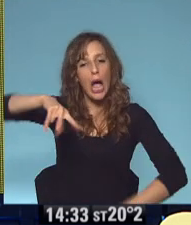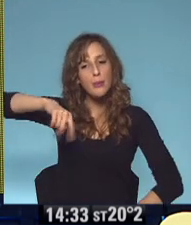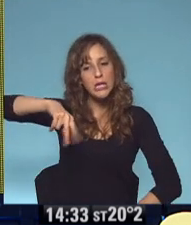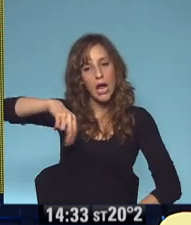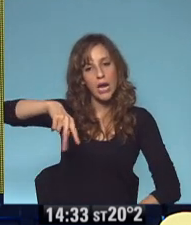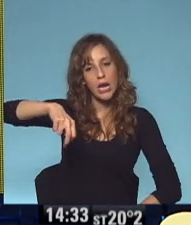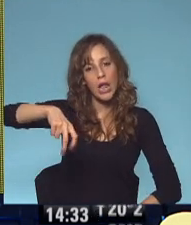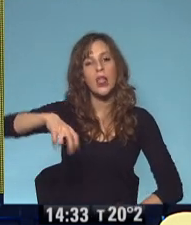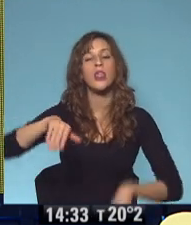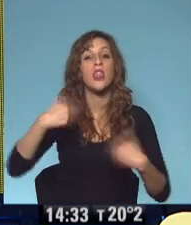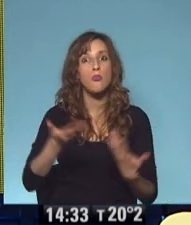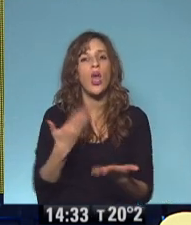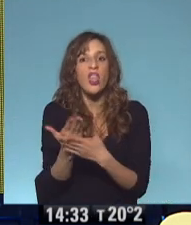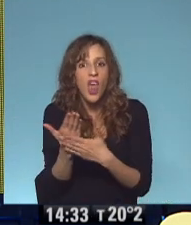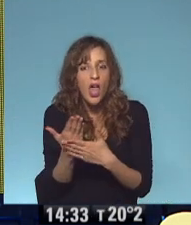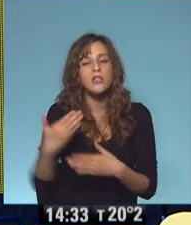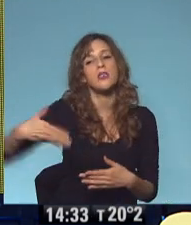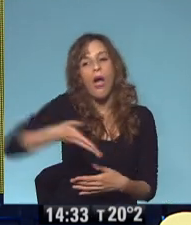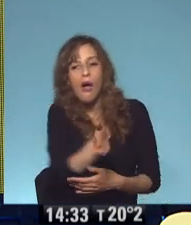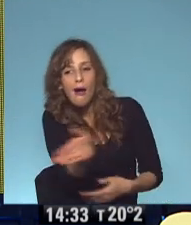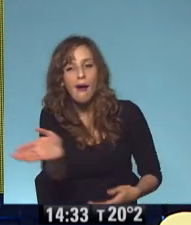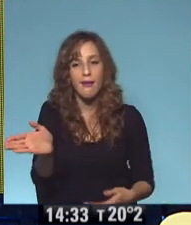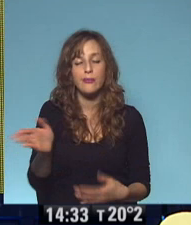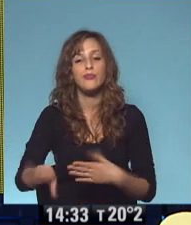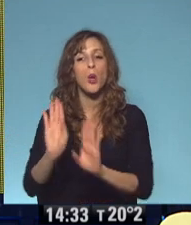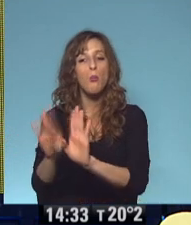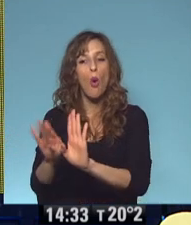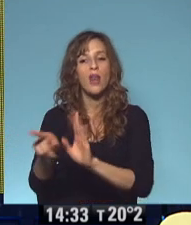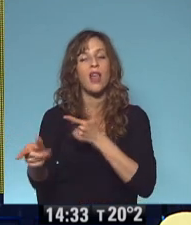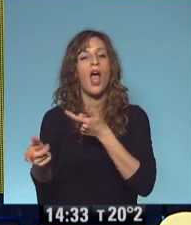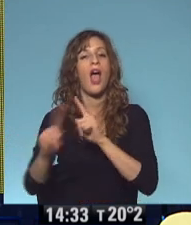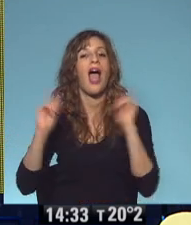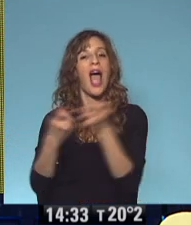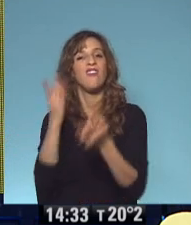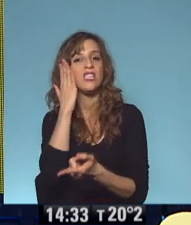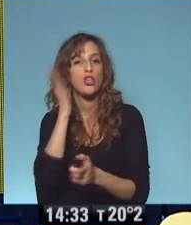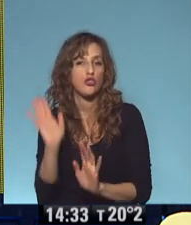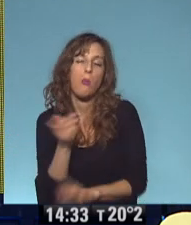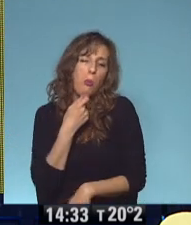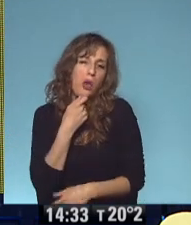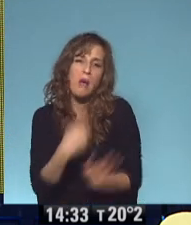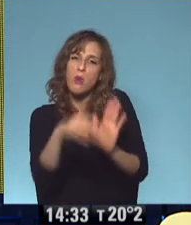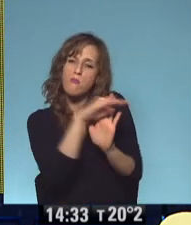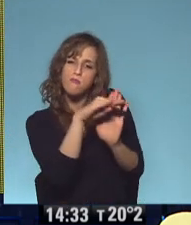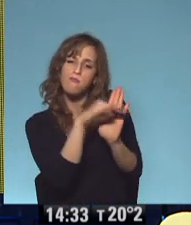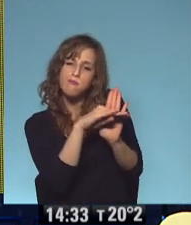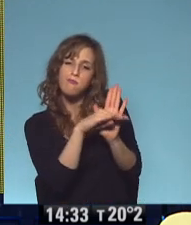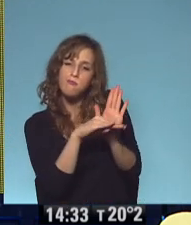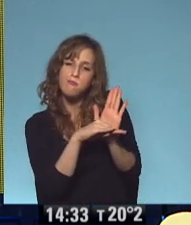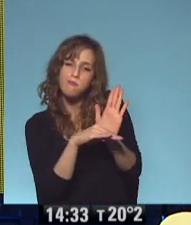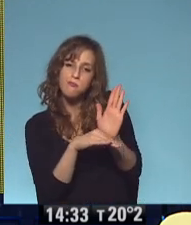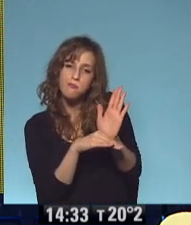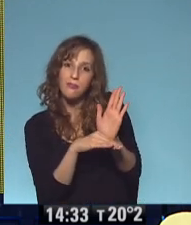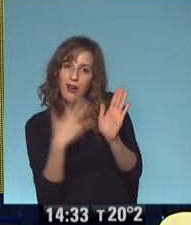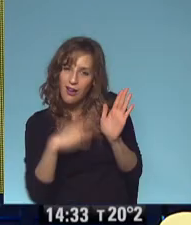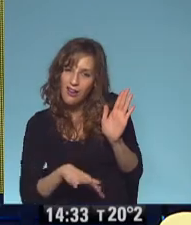Doblá a la derecha y entrá por la puerta de la habitación. Seguí para adelante y abrí la puerta del placar. ¿Sí?